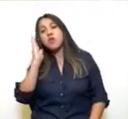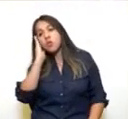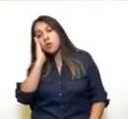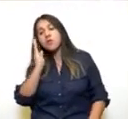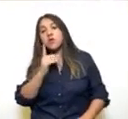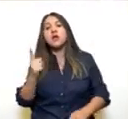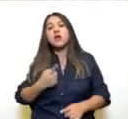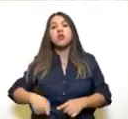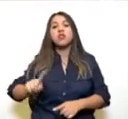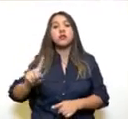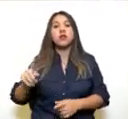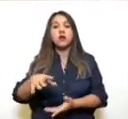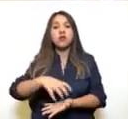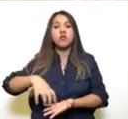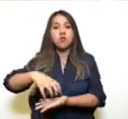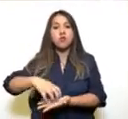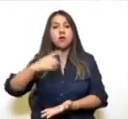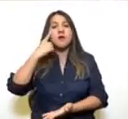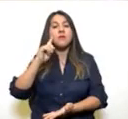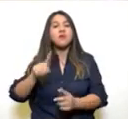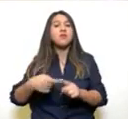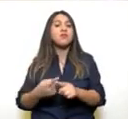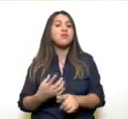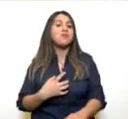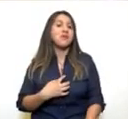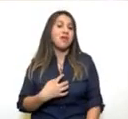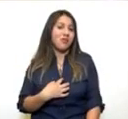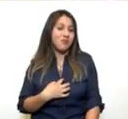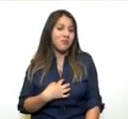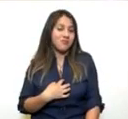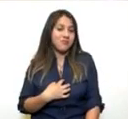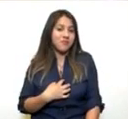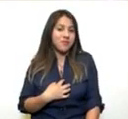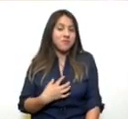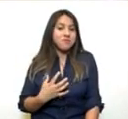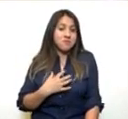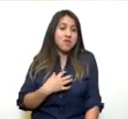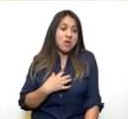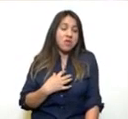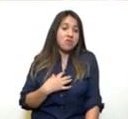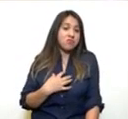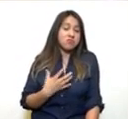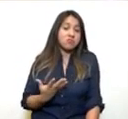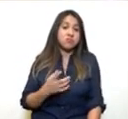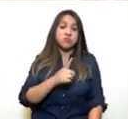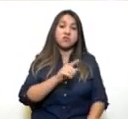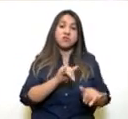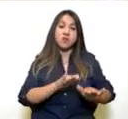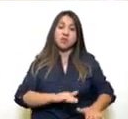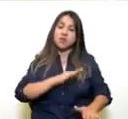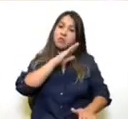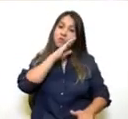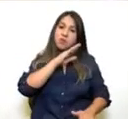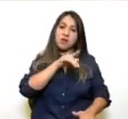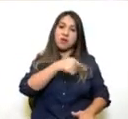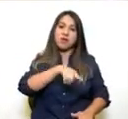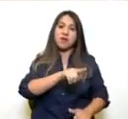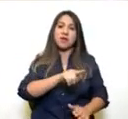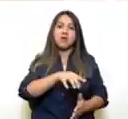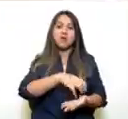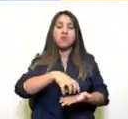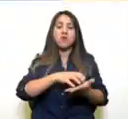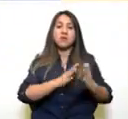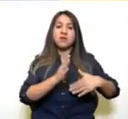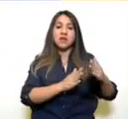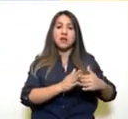loca comuna pero por miedo por miedo no me he quedado sin hacer nada